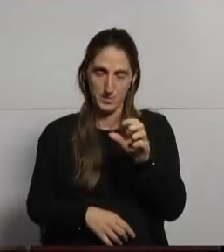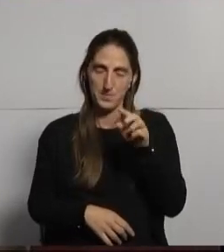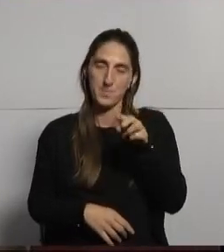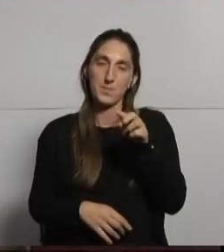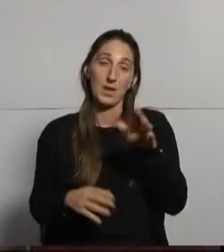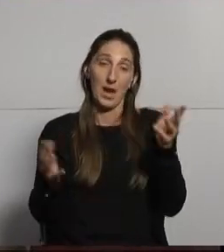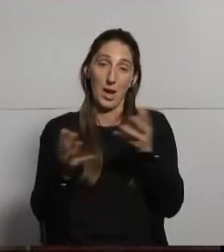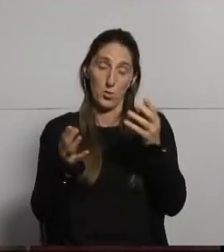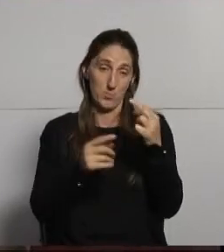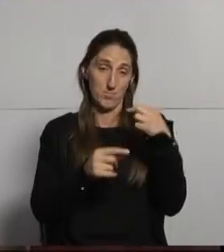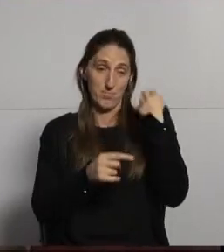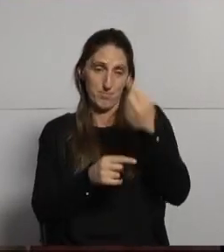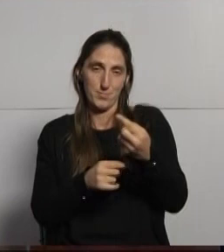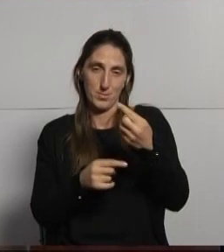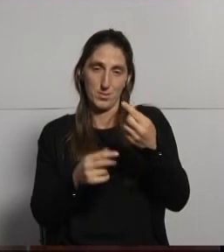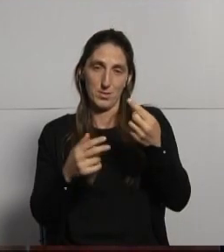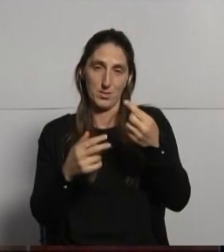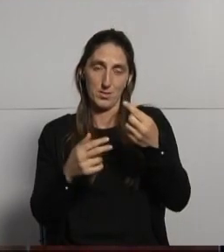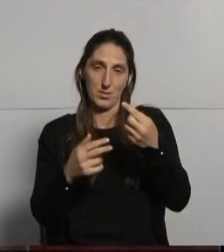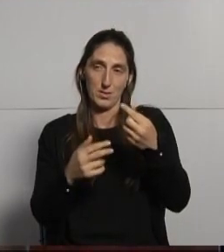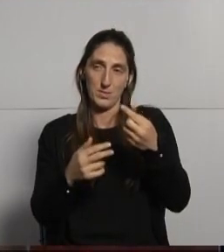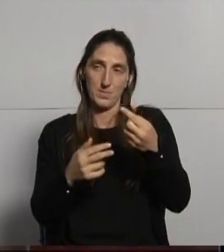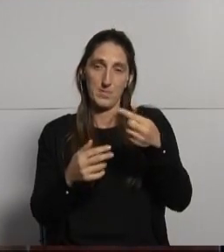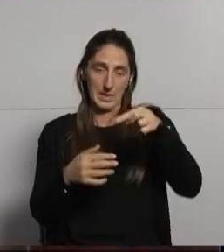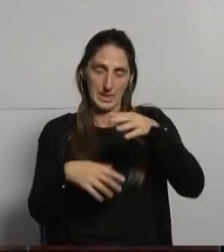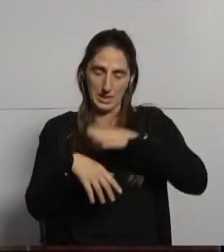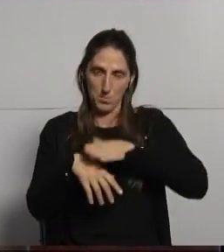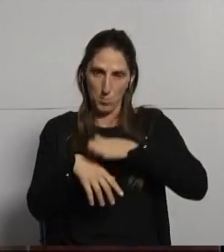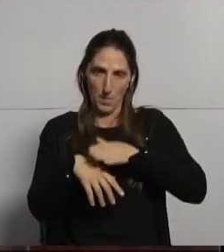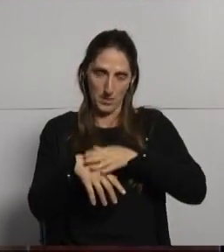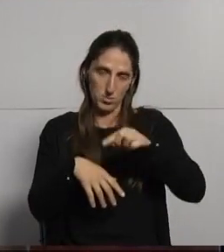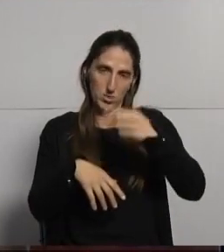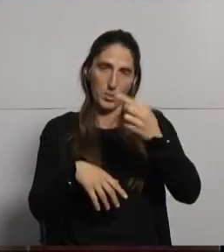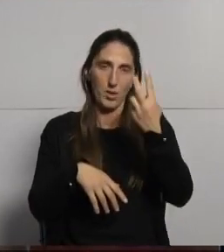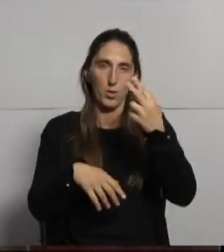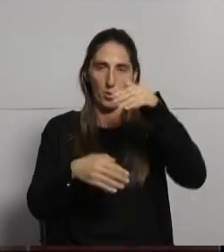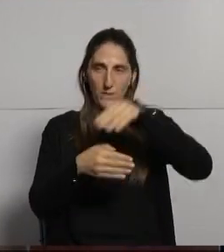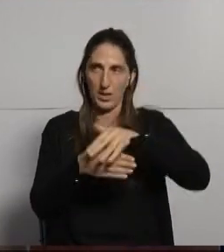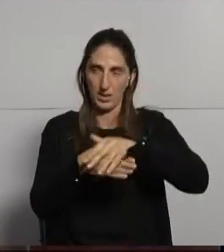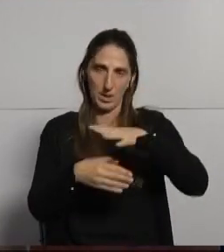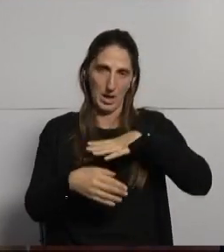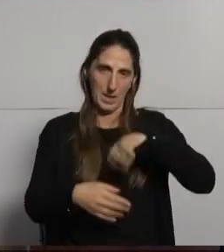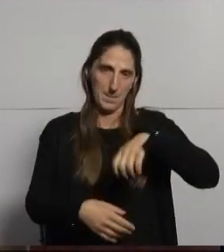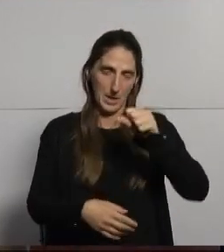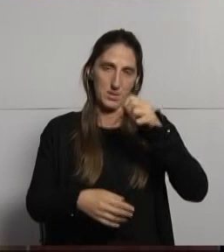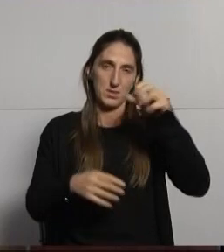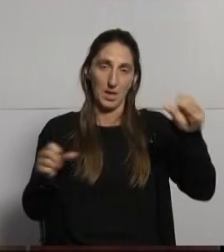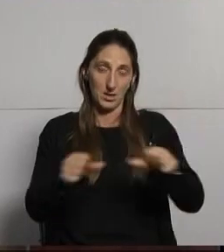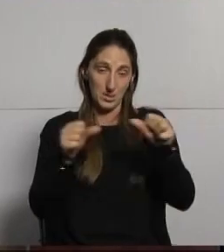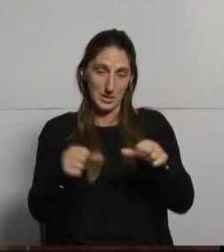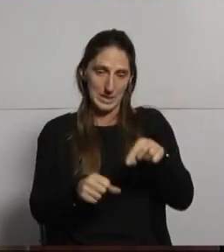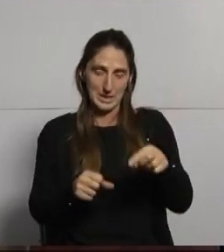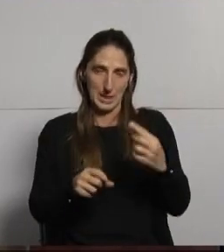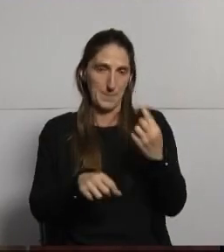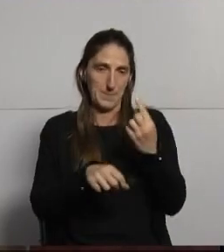a continuación, en este tercer y último panel de este momento del día, luego después de las 2 de la tarde habrá más actividades porque es la primera de